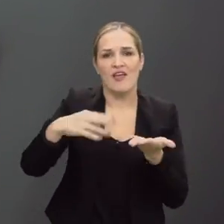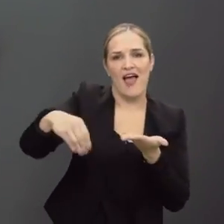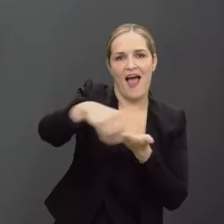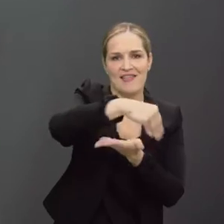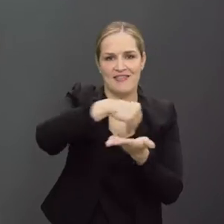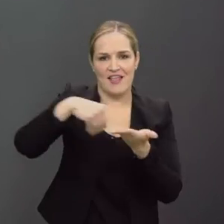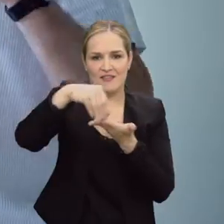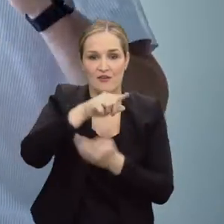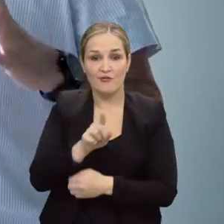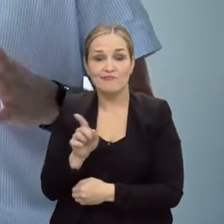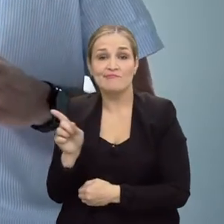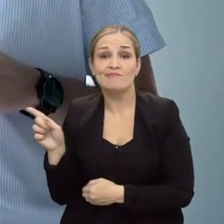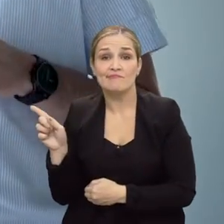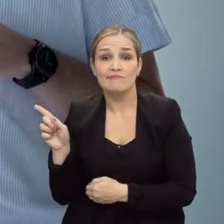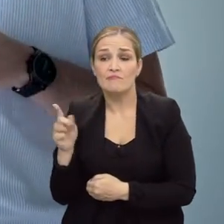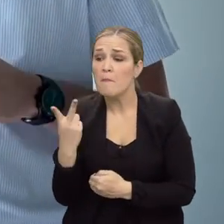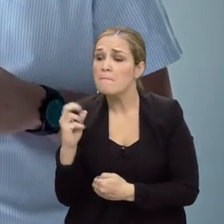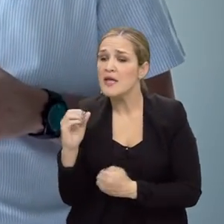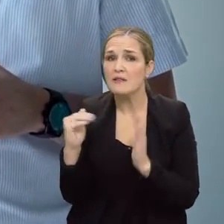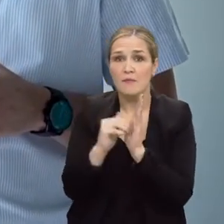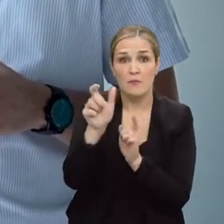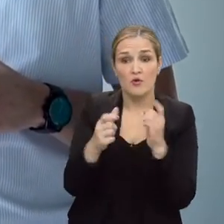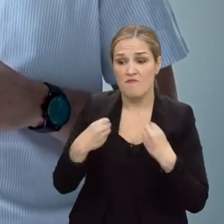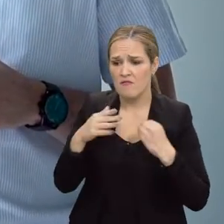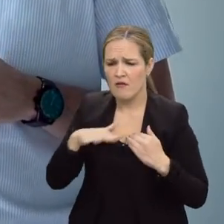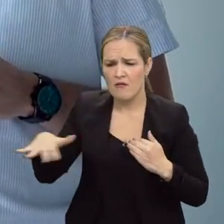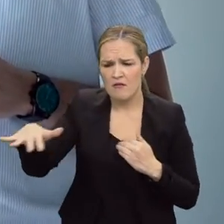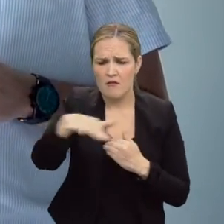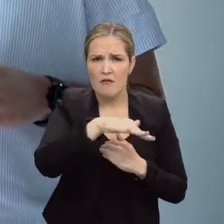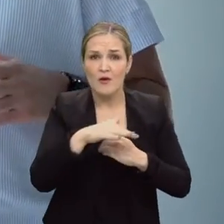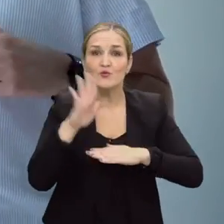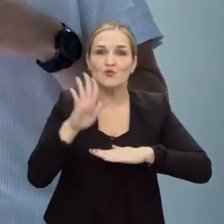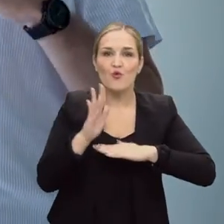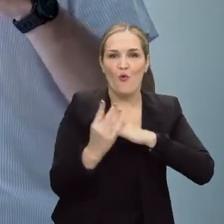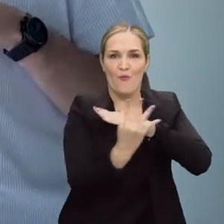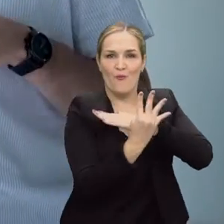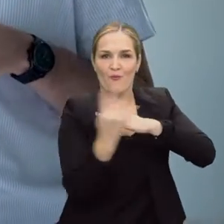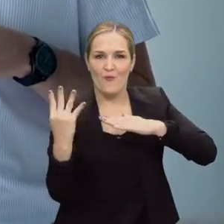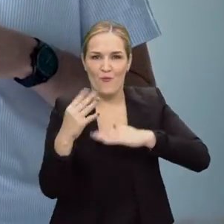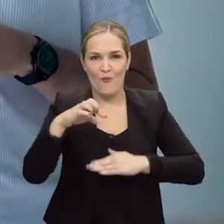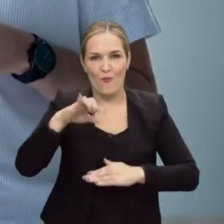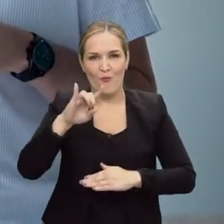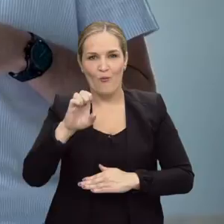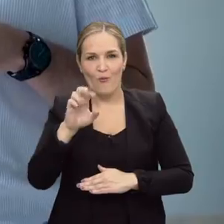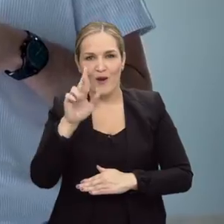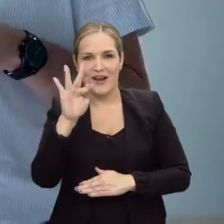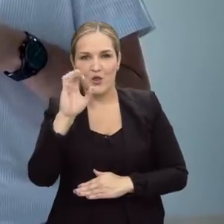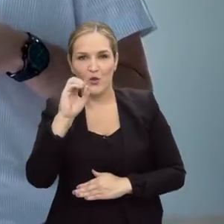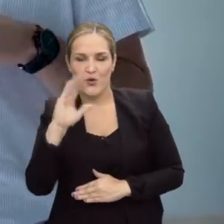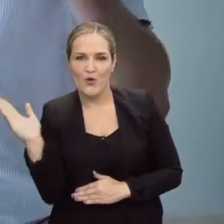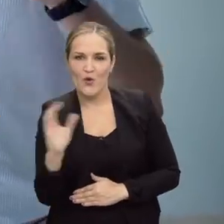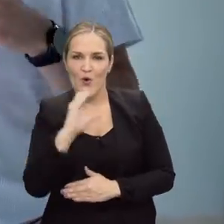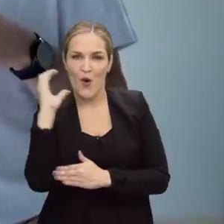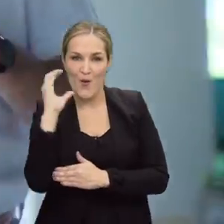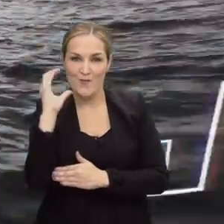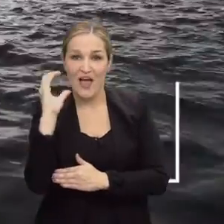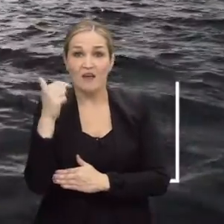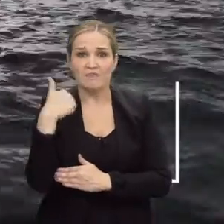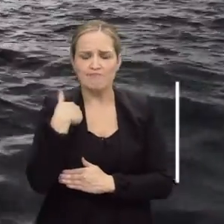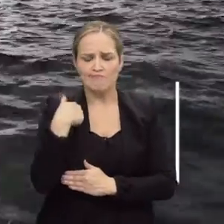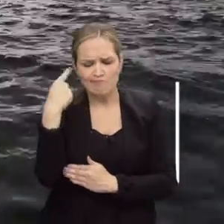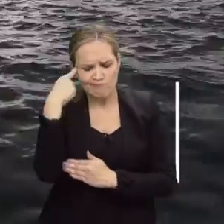Puerto Colombia. En este sector hay más de 20.000 habitantes, por lo cual nos motivó a